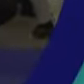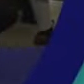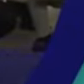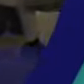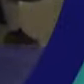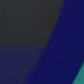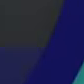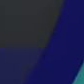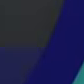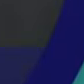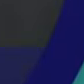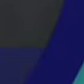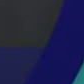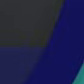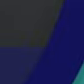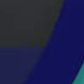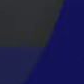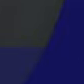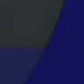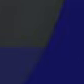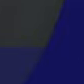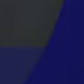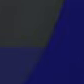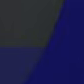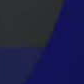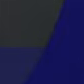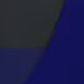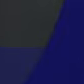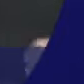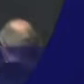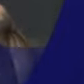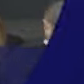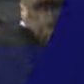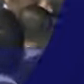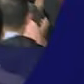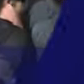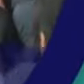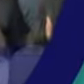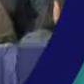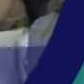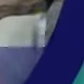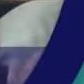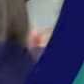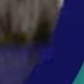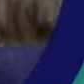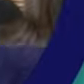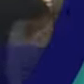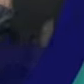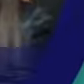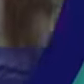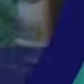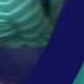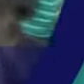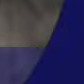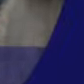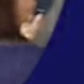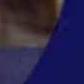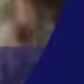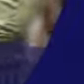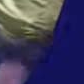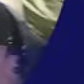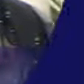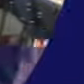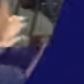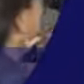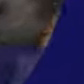empresa Bacus y Johnson, donde fue presidente del directorio. Tenemos imágenes exclusivas de la ceremonia. El futuro jefe de gabinete de Pedro